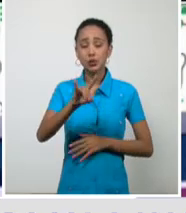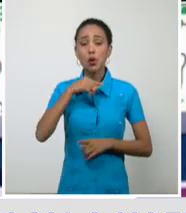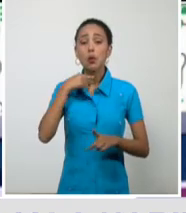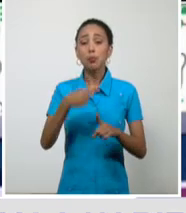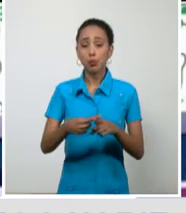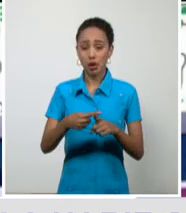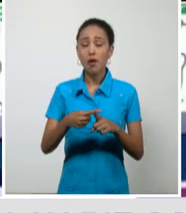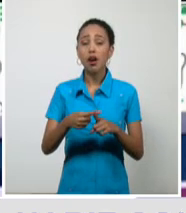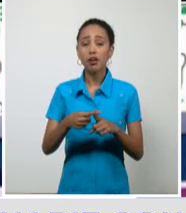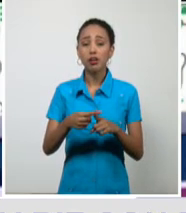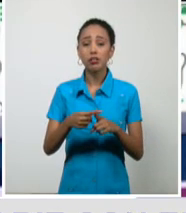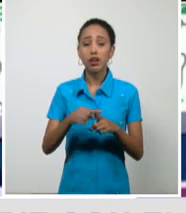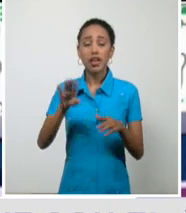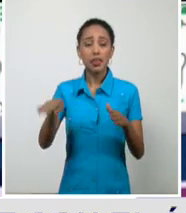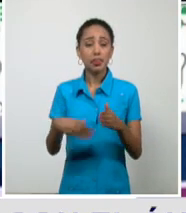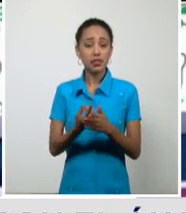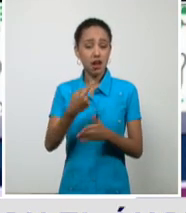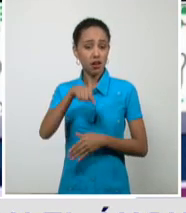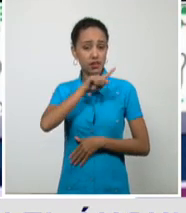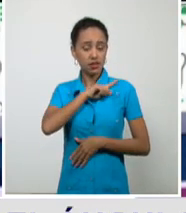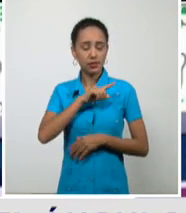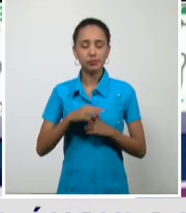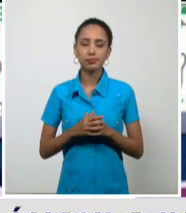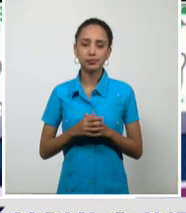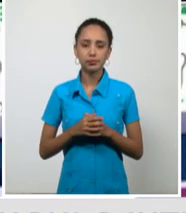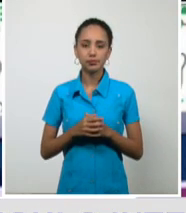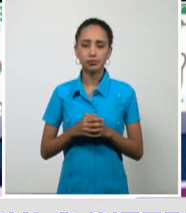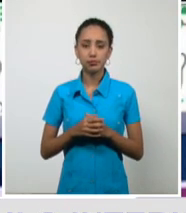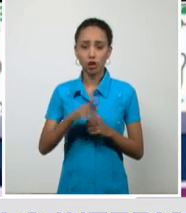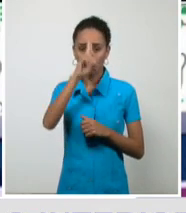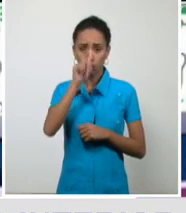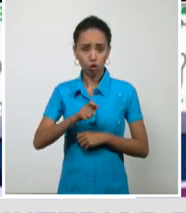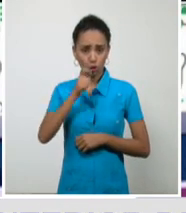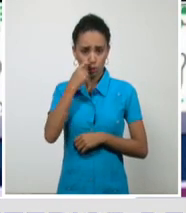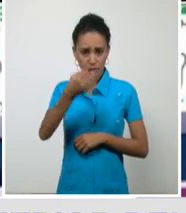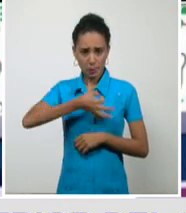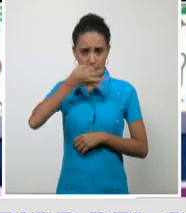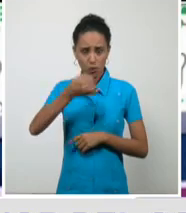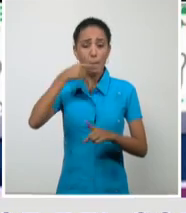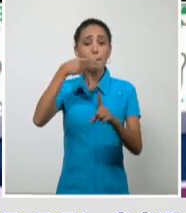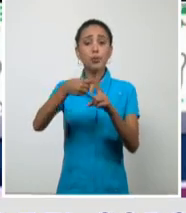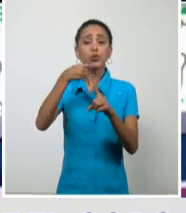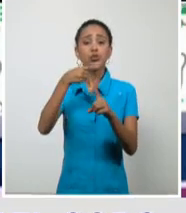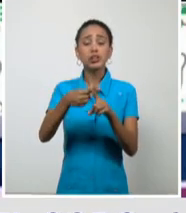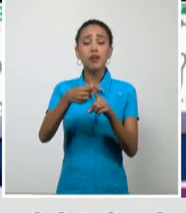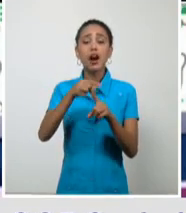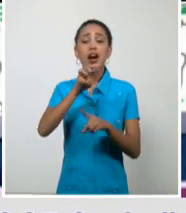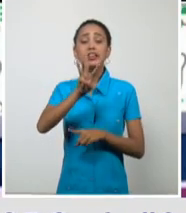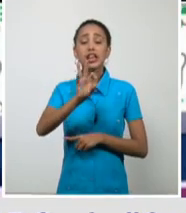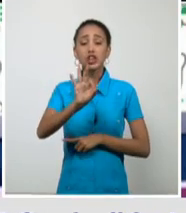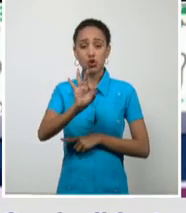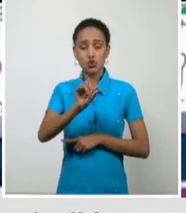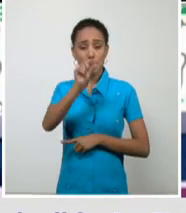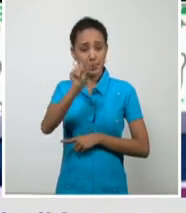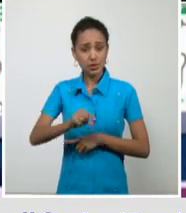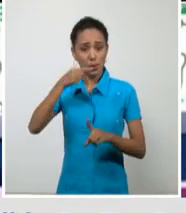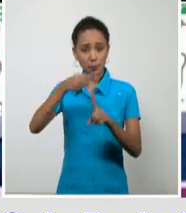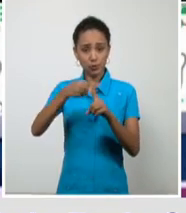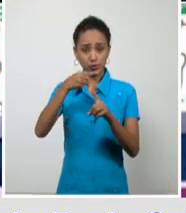estudiaron en la jornada de ayer y según decía el doctor Durán, resultaron positivas 38 de